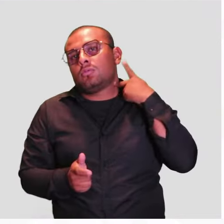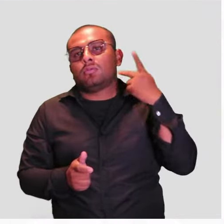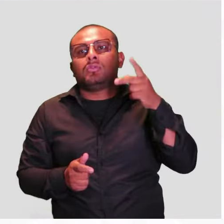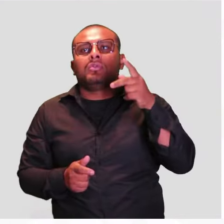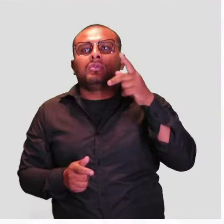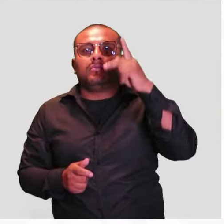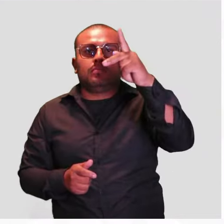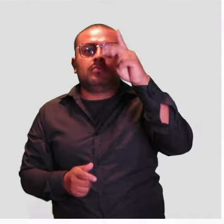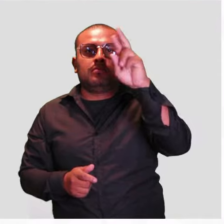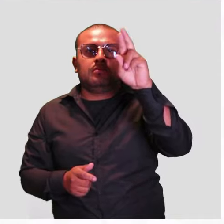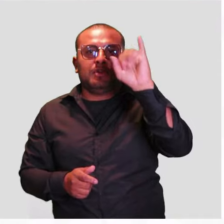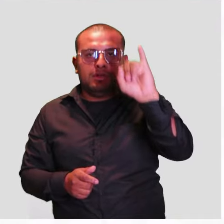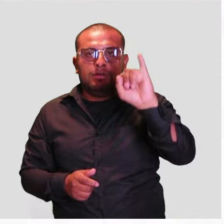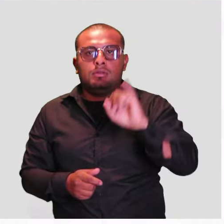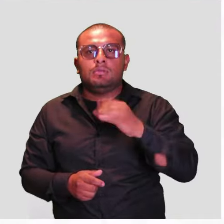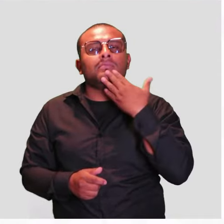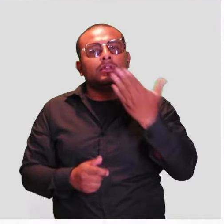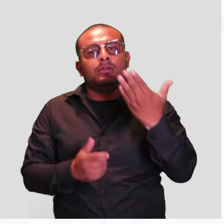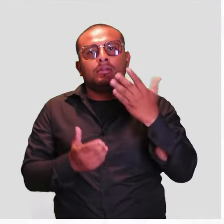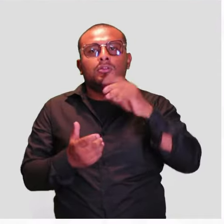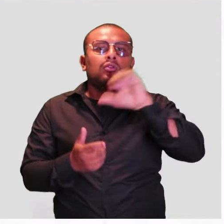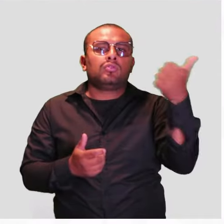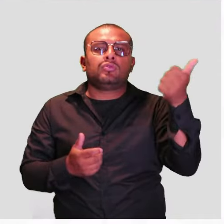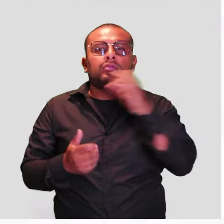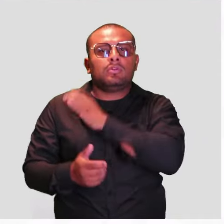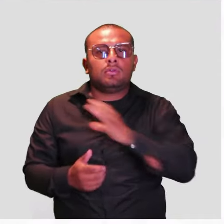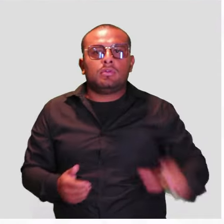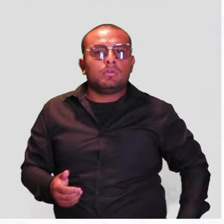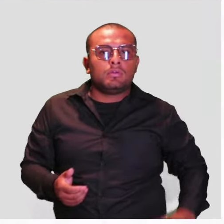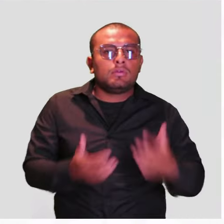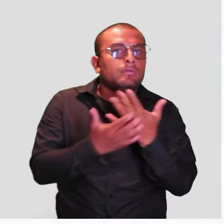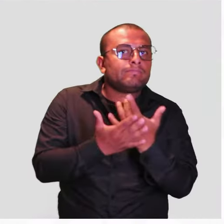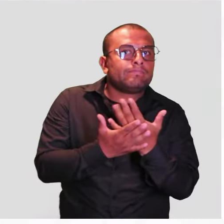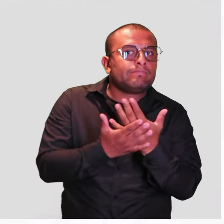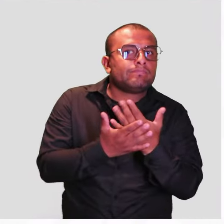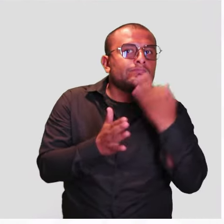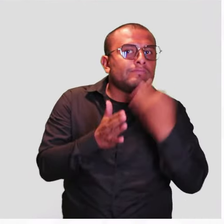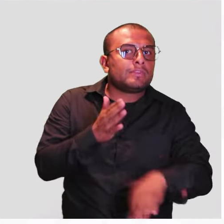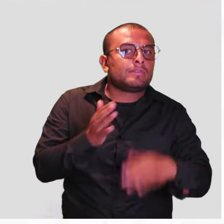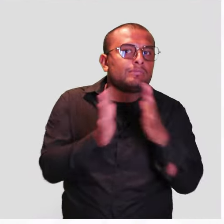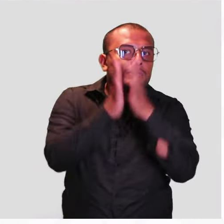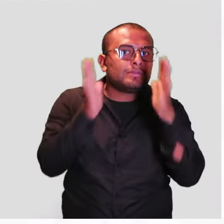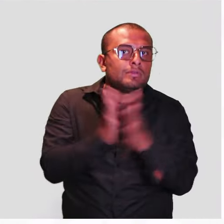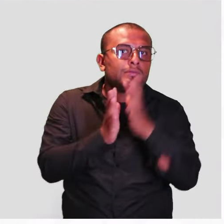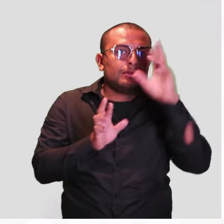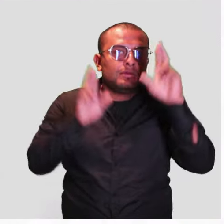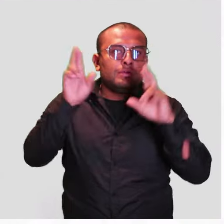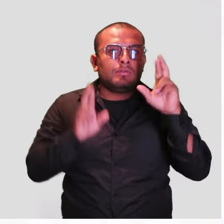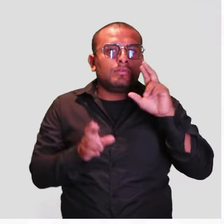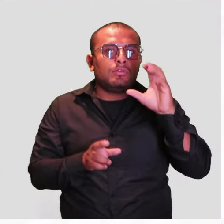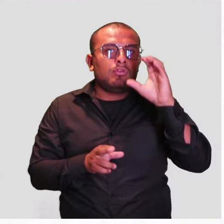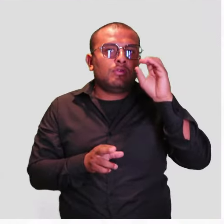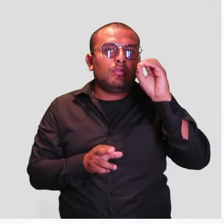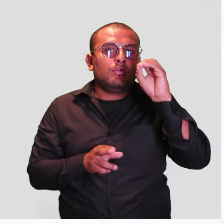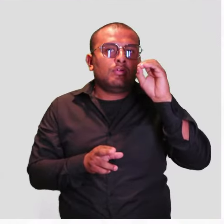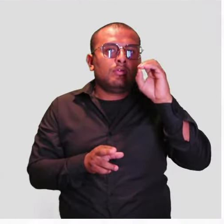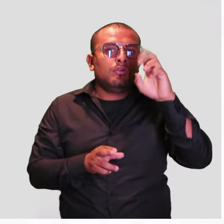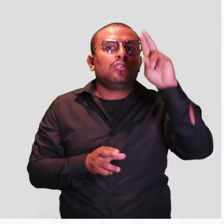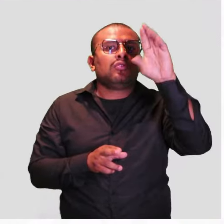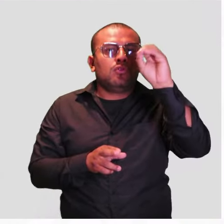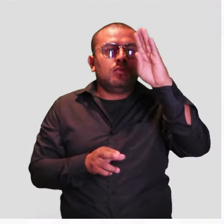candidaturas que aún están pendientes de participar. Es el caso del candidato Roberto Carlos Cabrera Valencia, que cuenta con sus